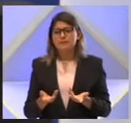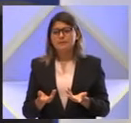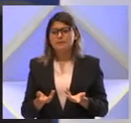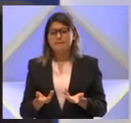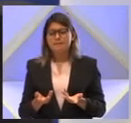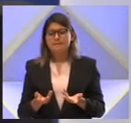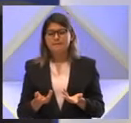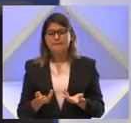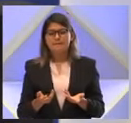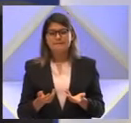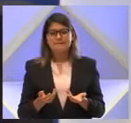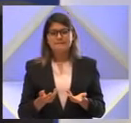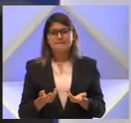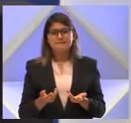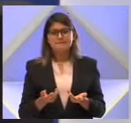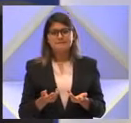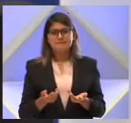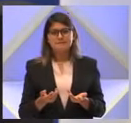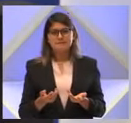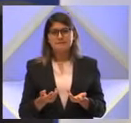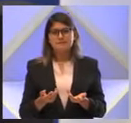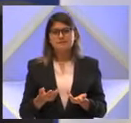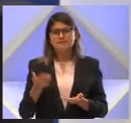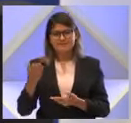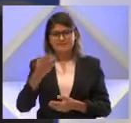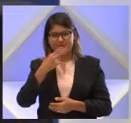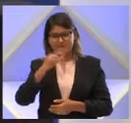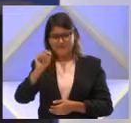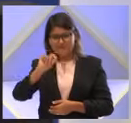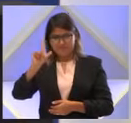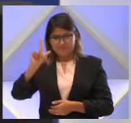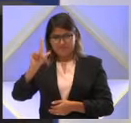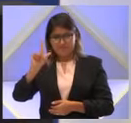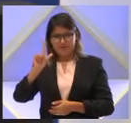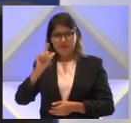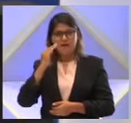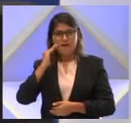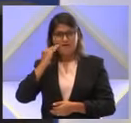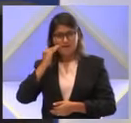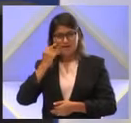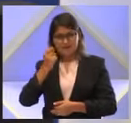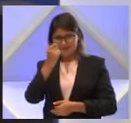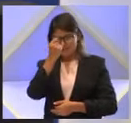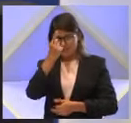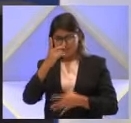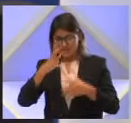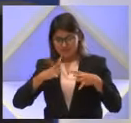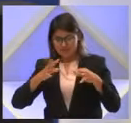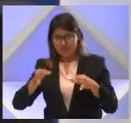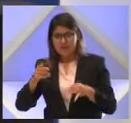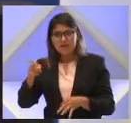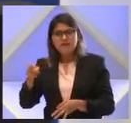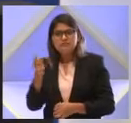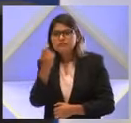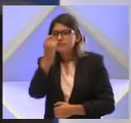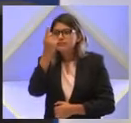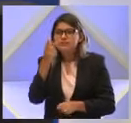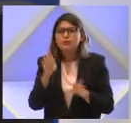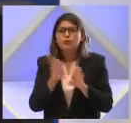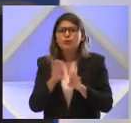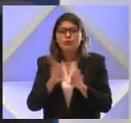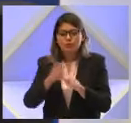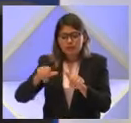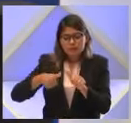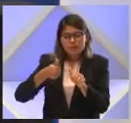el señor zuckerber tuvo la idea de crear facebook que fue lo que lo motivó